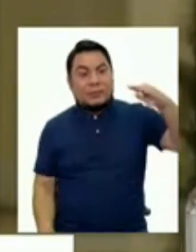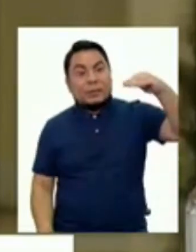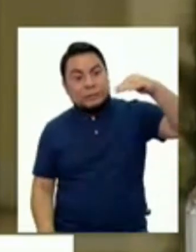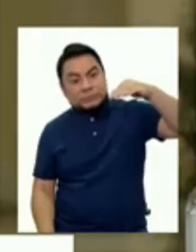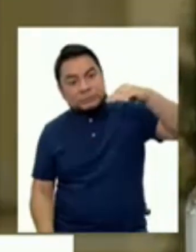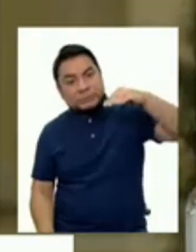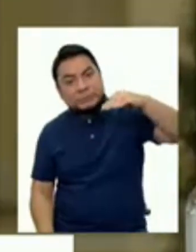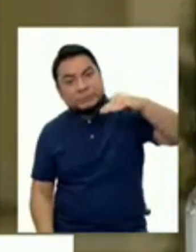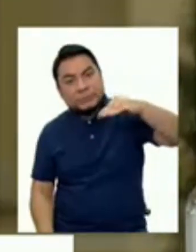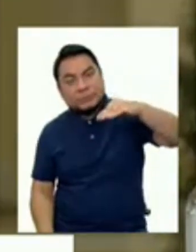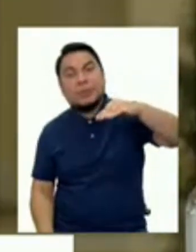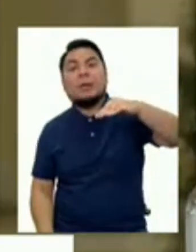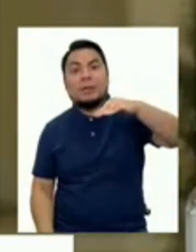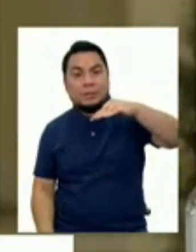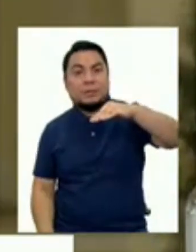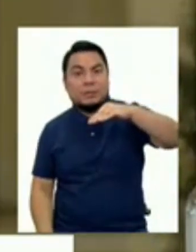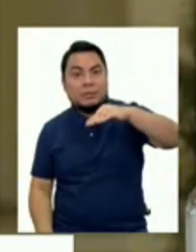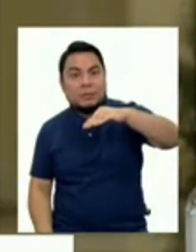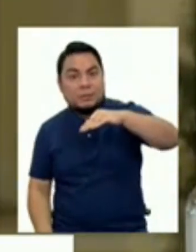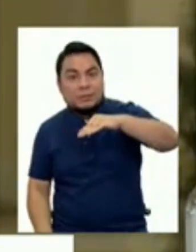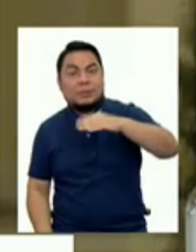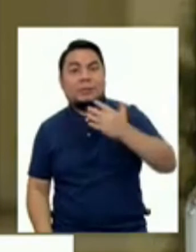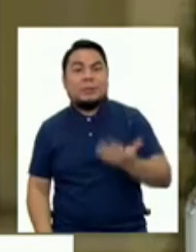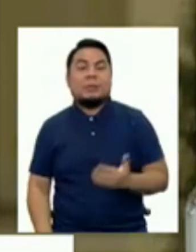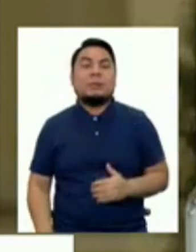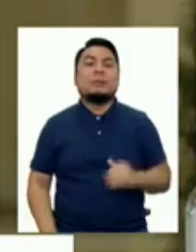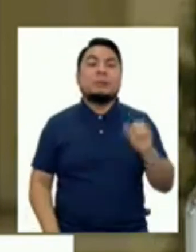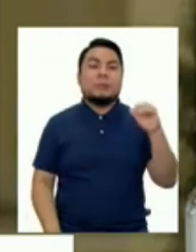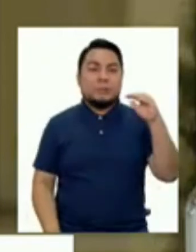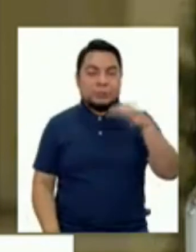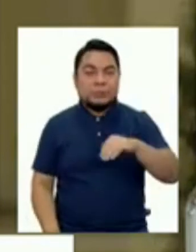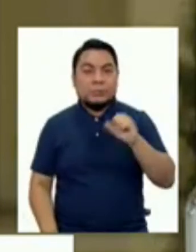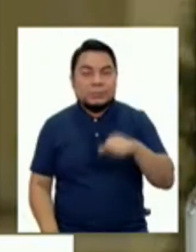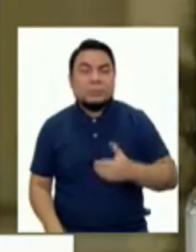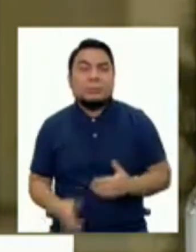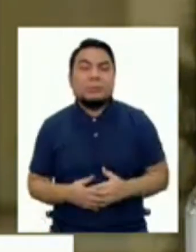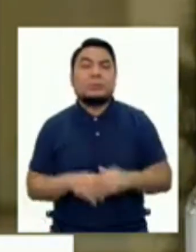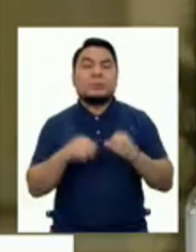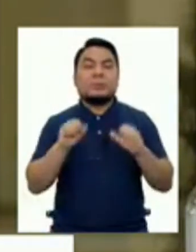descenso que se está dando y no con la